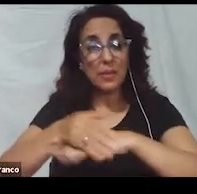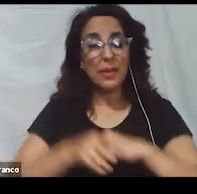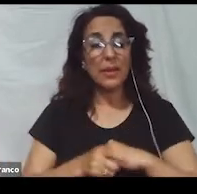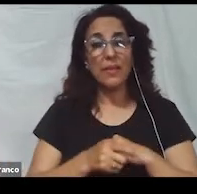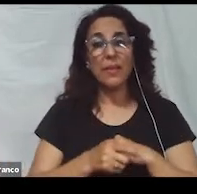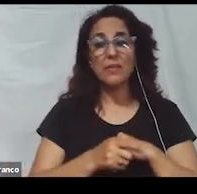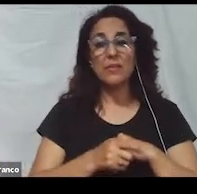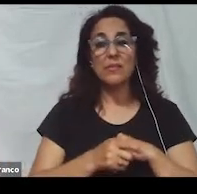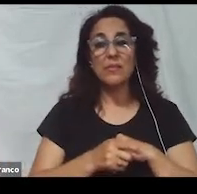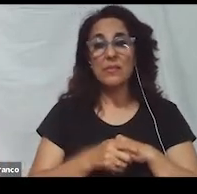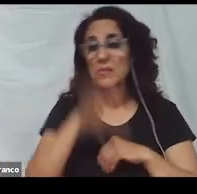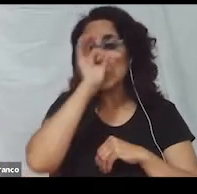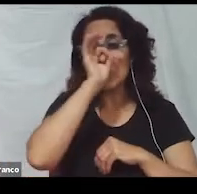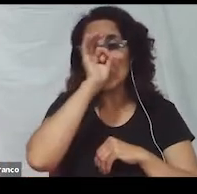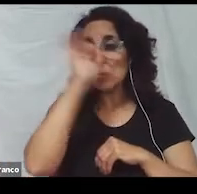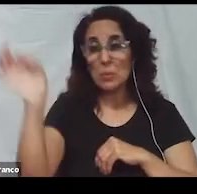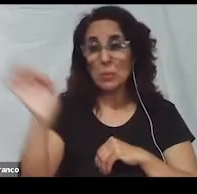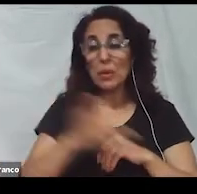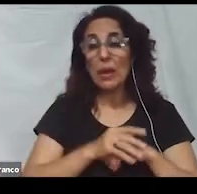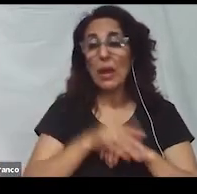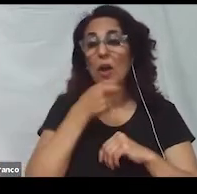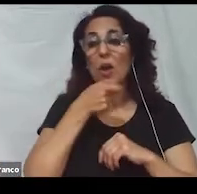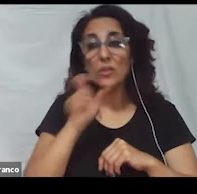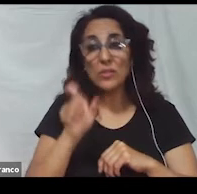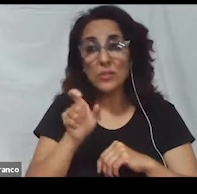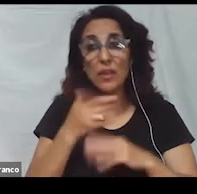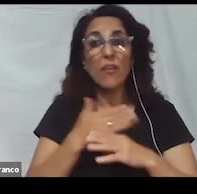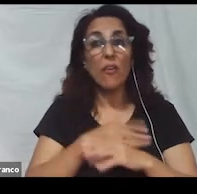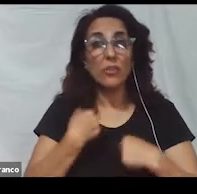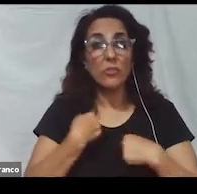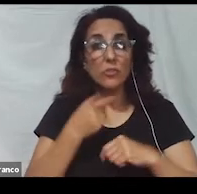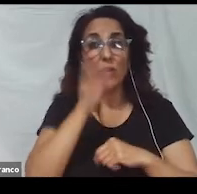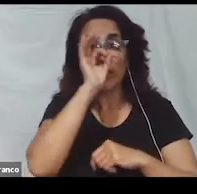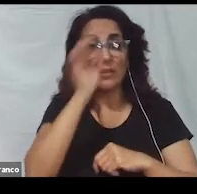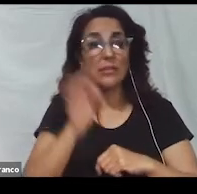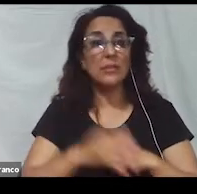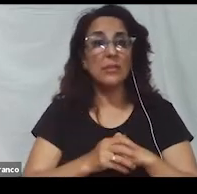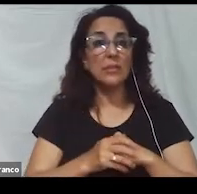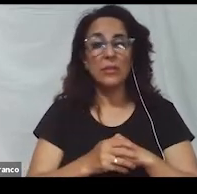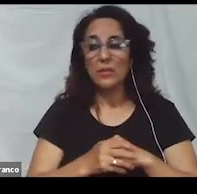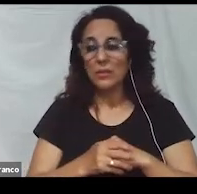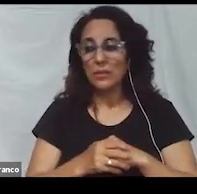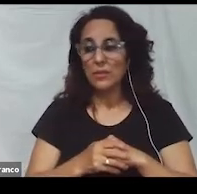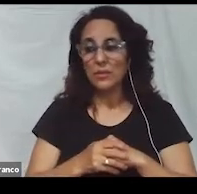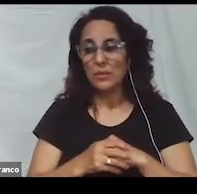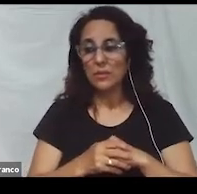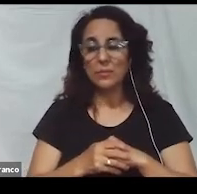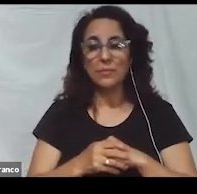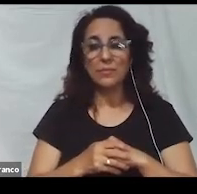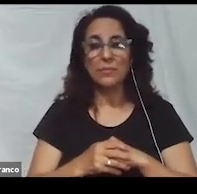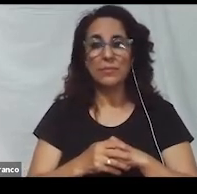si nunca han utilizado ninguna de estas librerías, la más recomendable es Bootstrap, por eso está mencionada aquí arriba, ¿no?